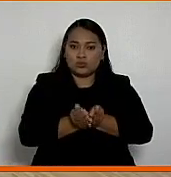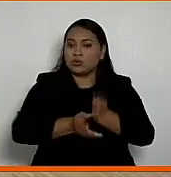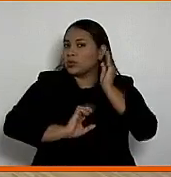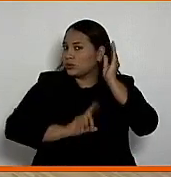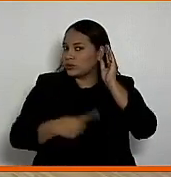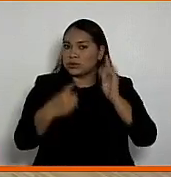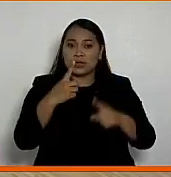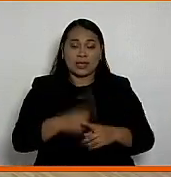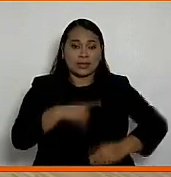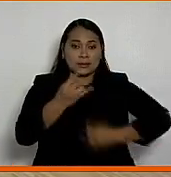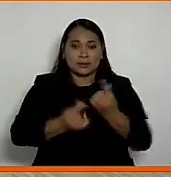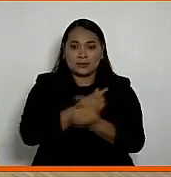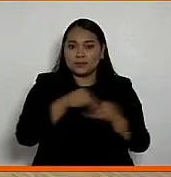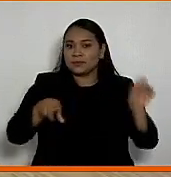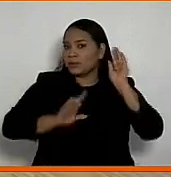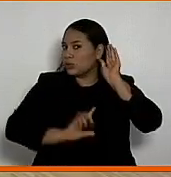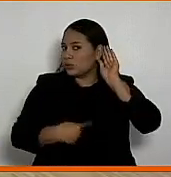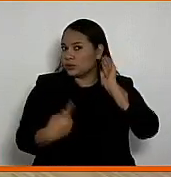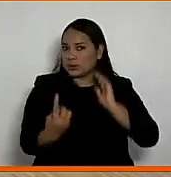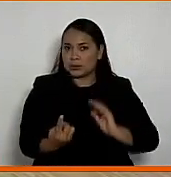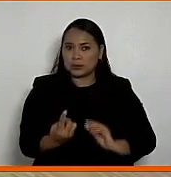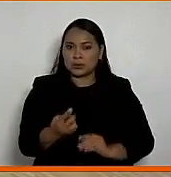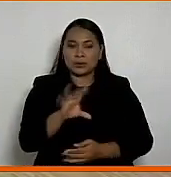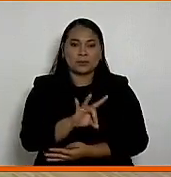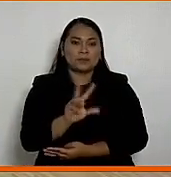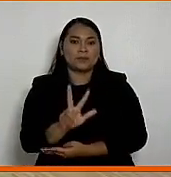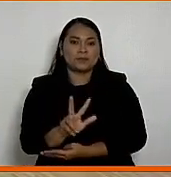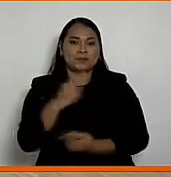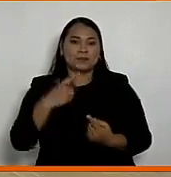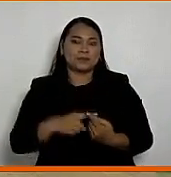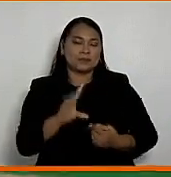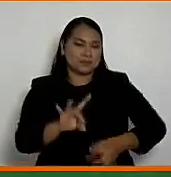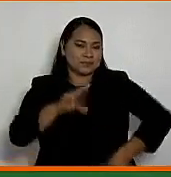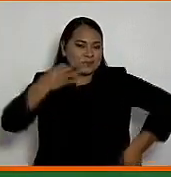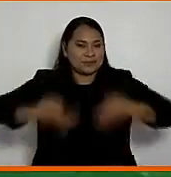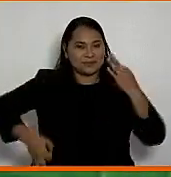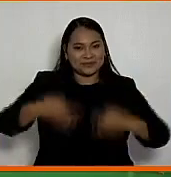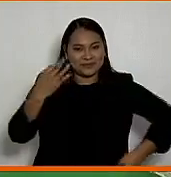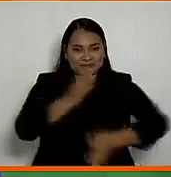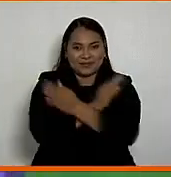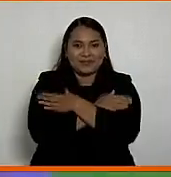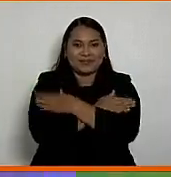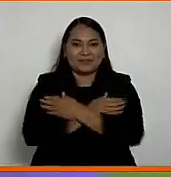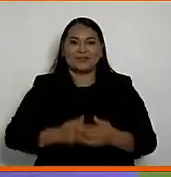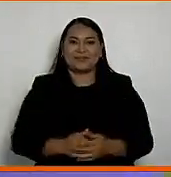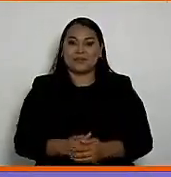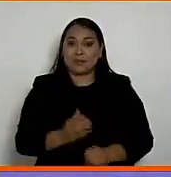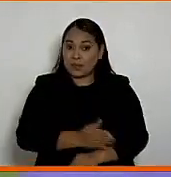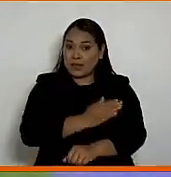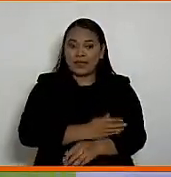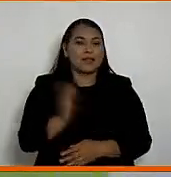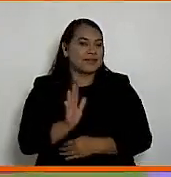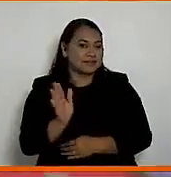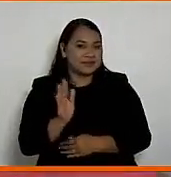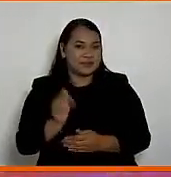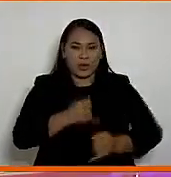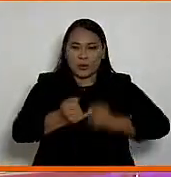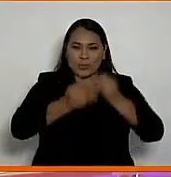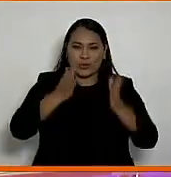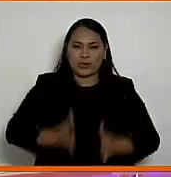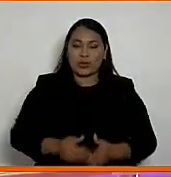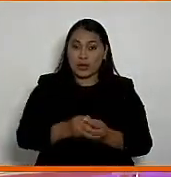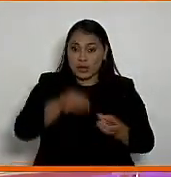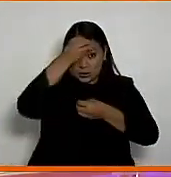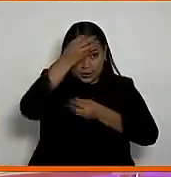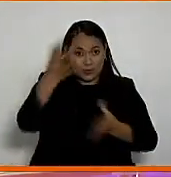X, jugada gratis. Para más 1, 83 más 8. Muchas felicidades. Pero antes de despedirme, querido jugador, te informo